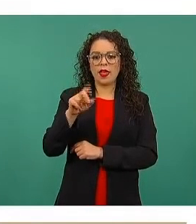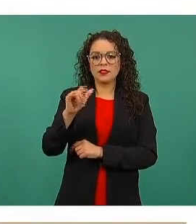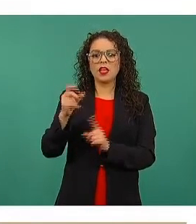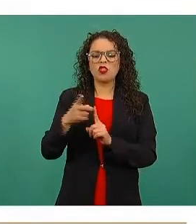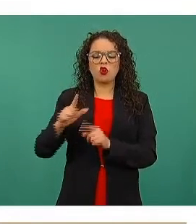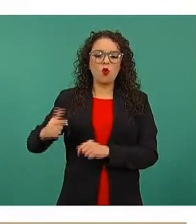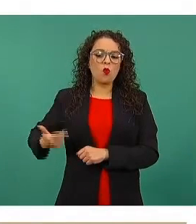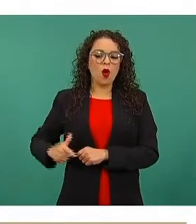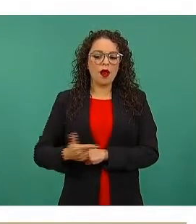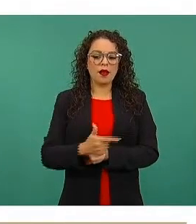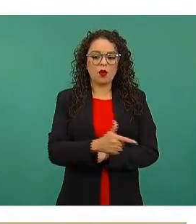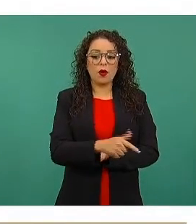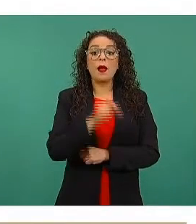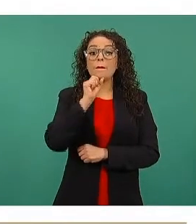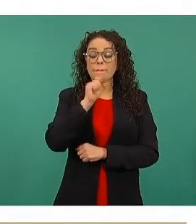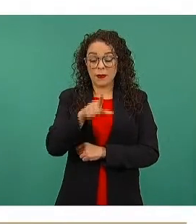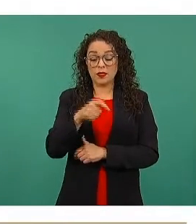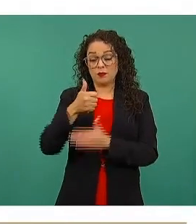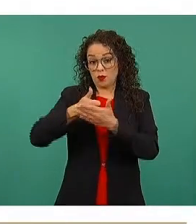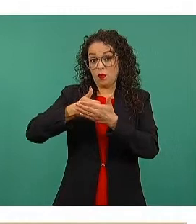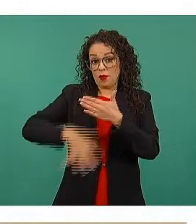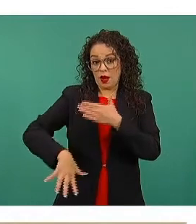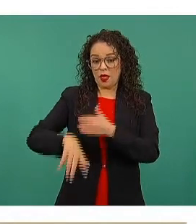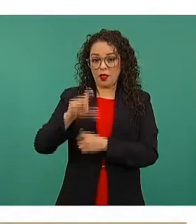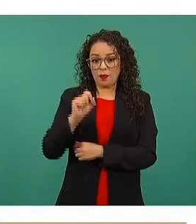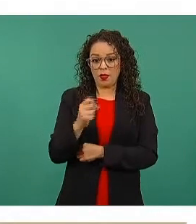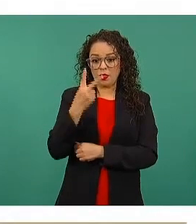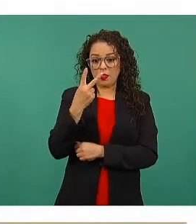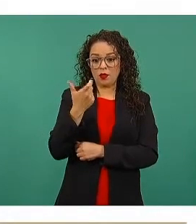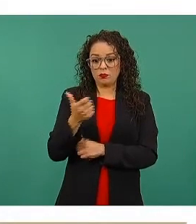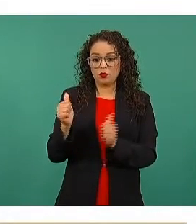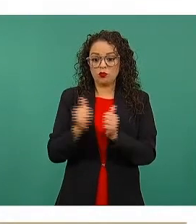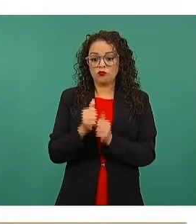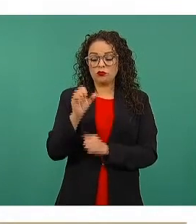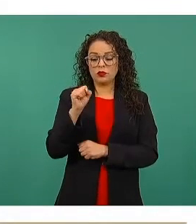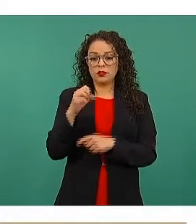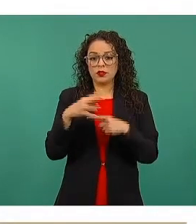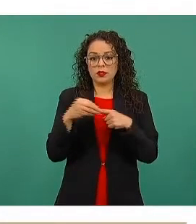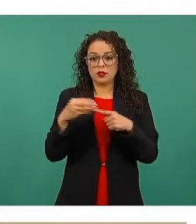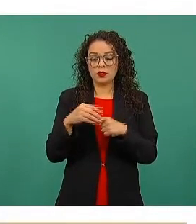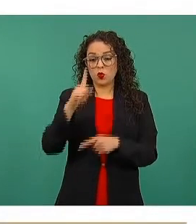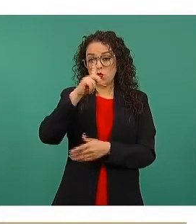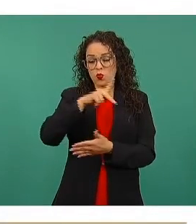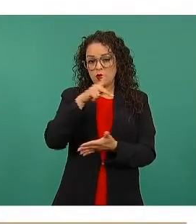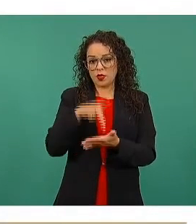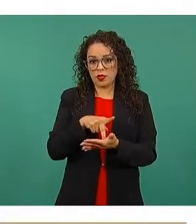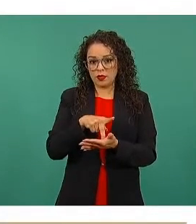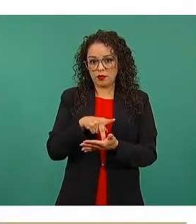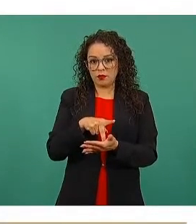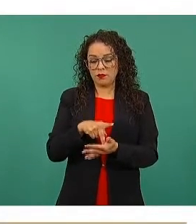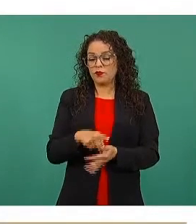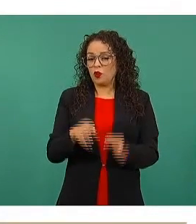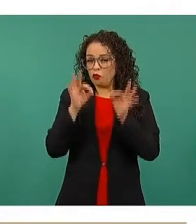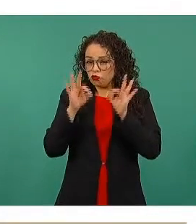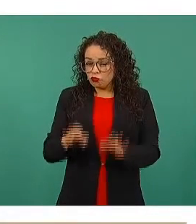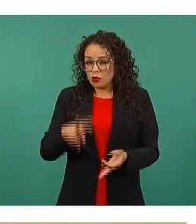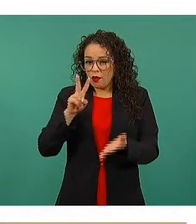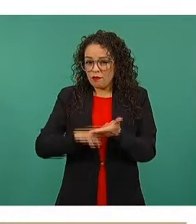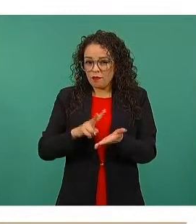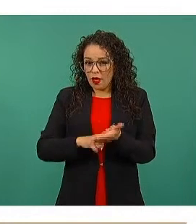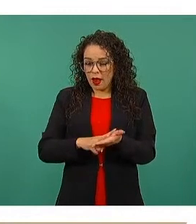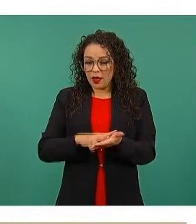también está dando por abajo del precio, a 22 pesos con 60 centavos por kilo, cuando el precio en la región es